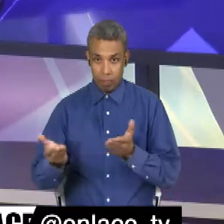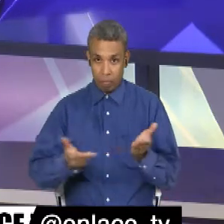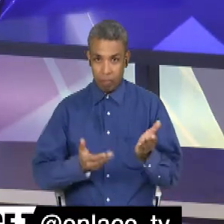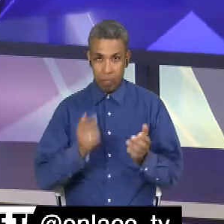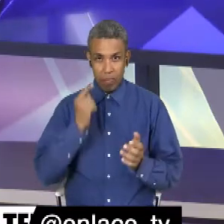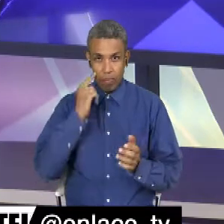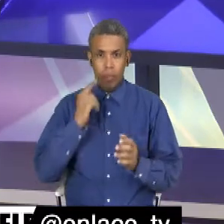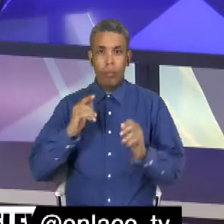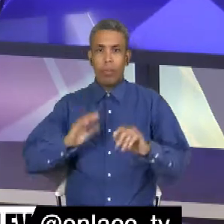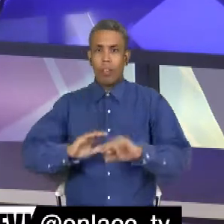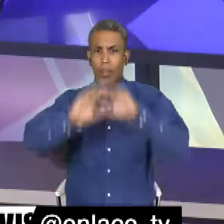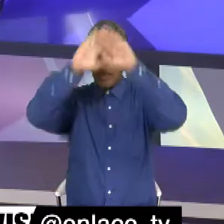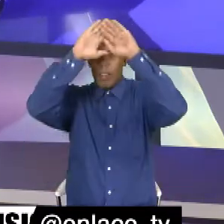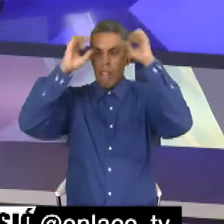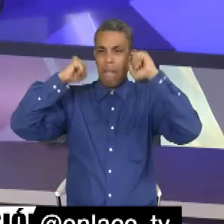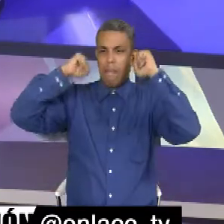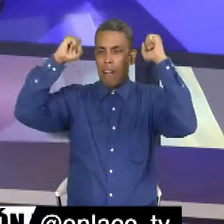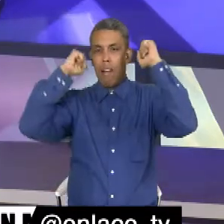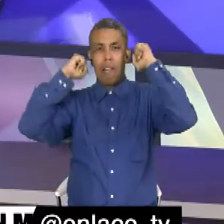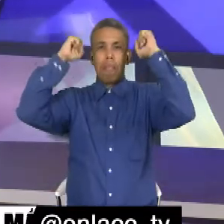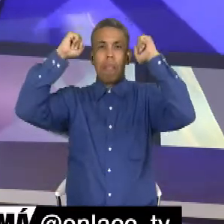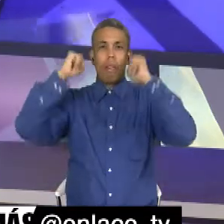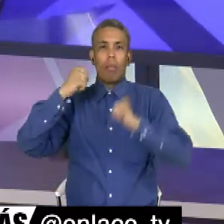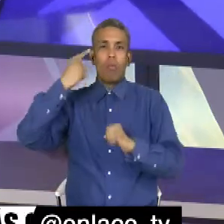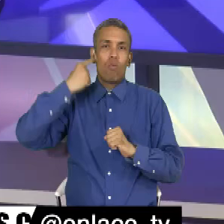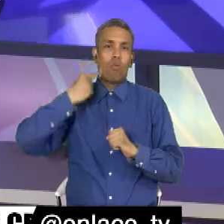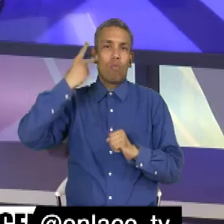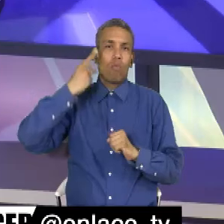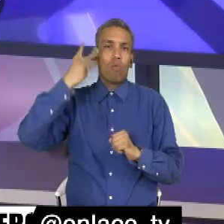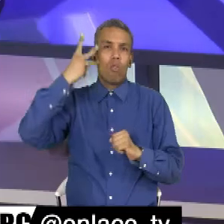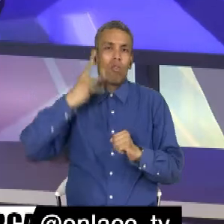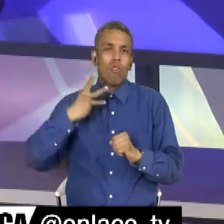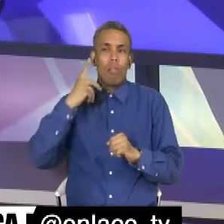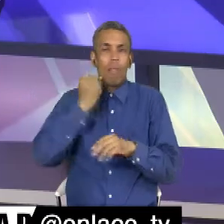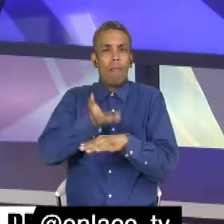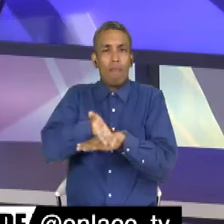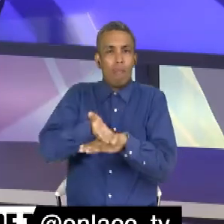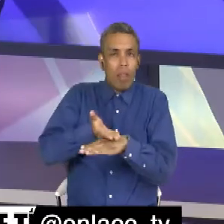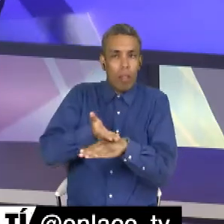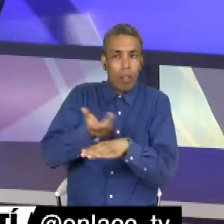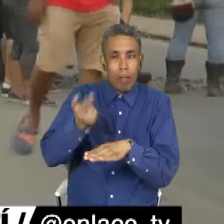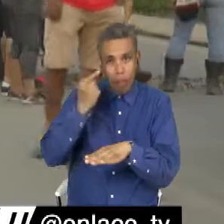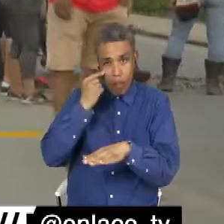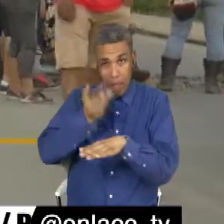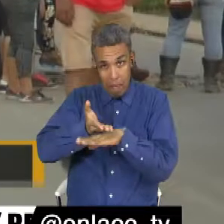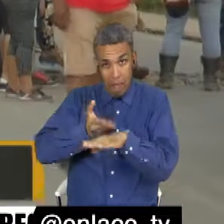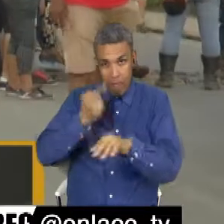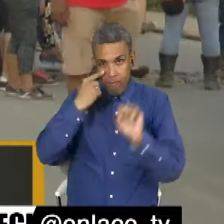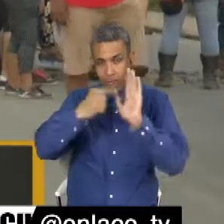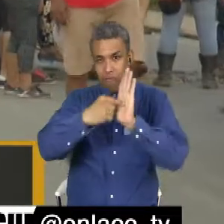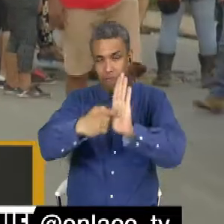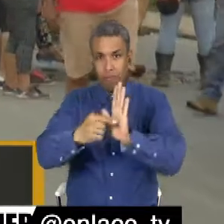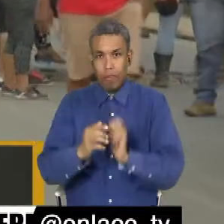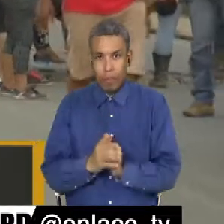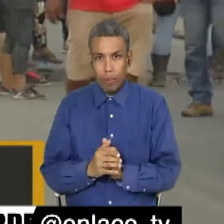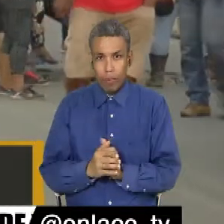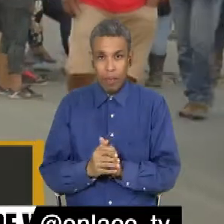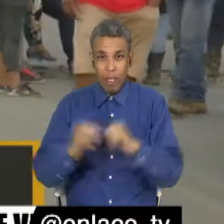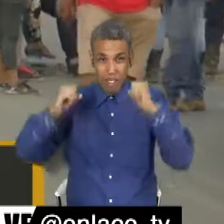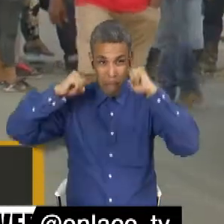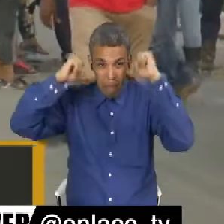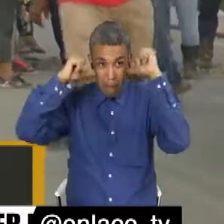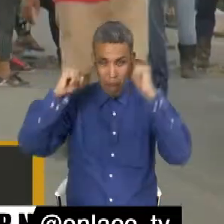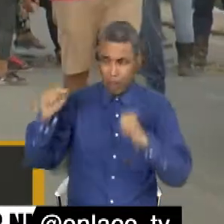corregimiento del centro. Los manifestantes piden inversión social e inclusión laboral. Así, protestando